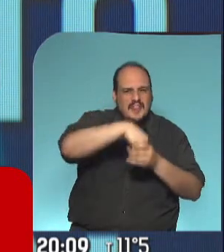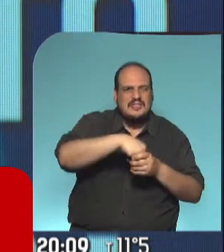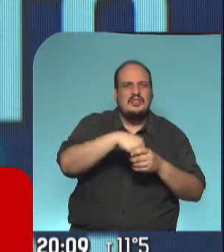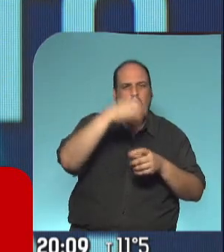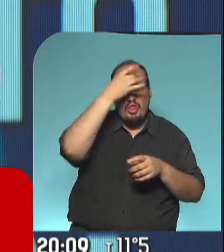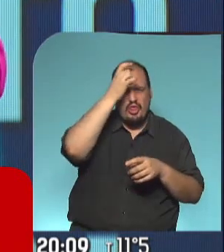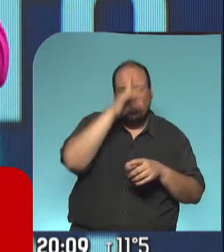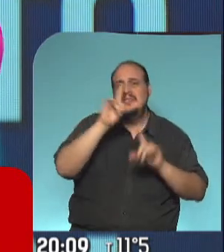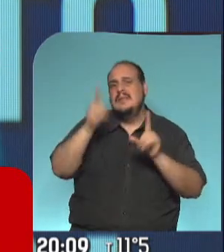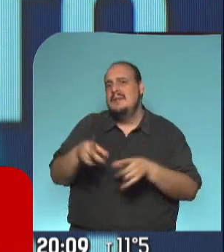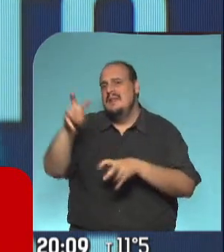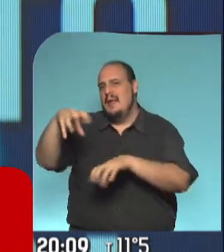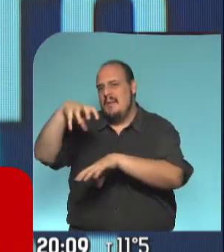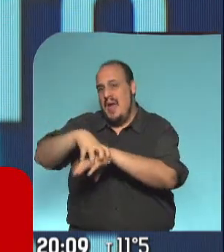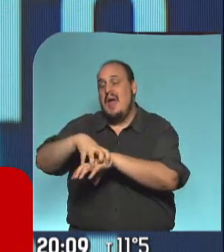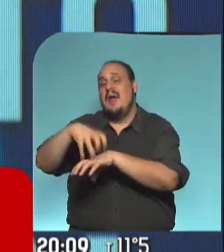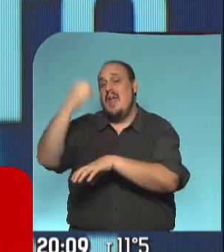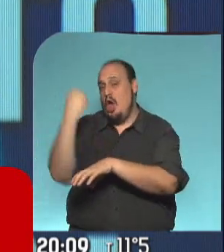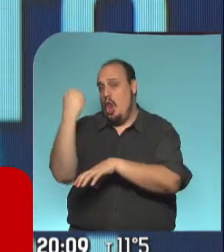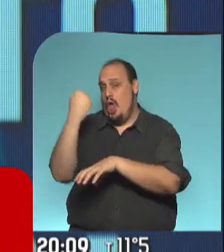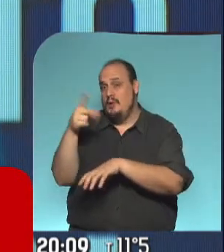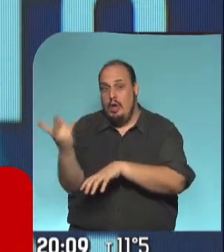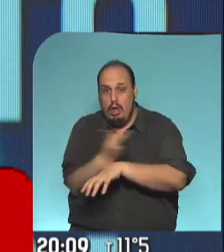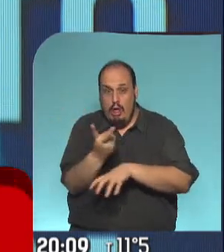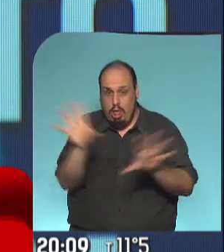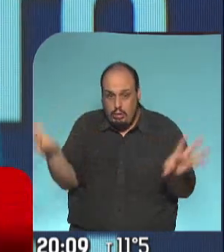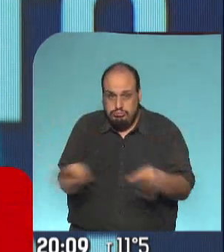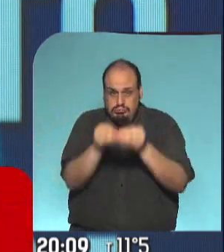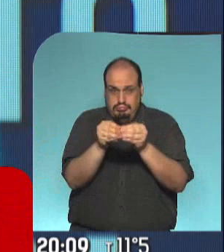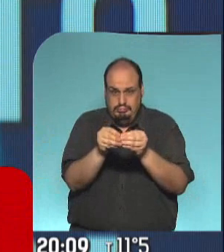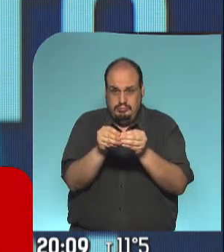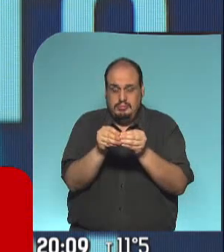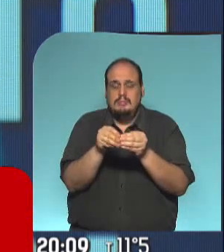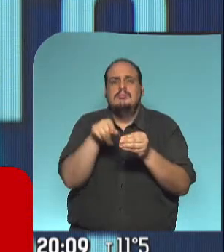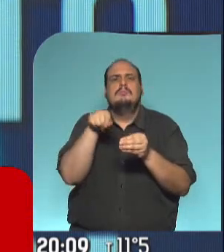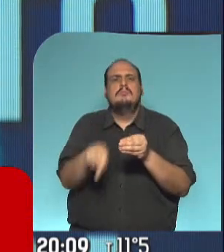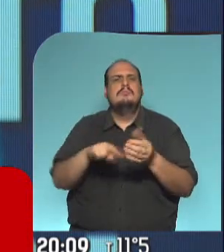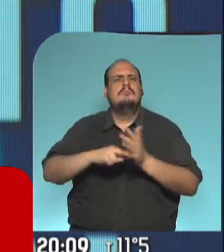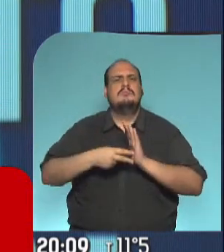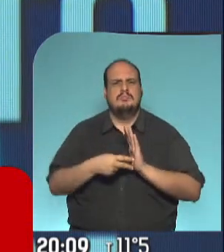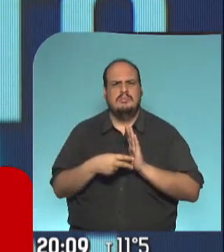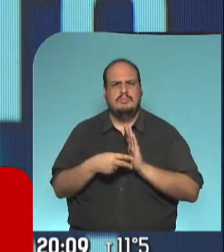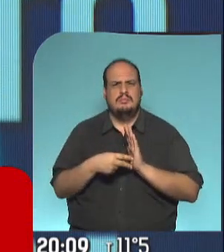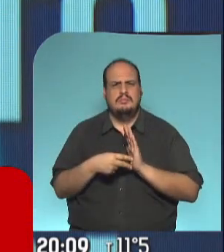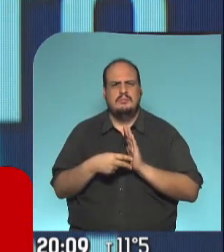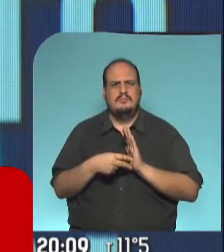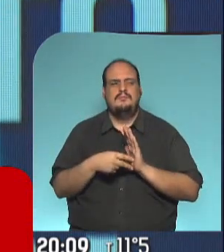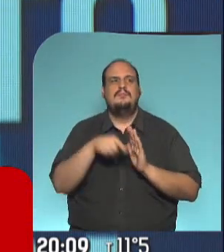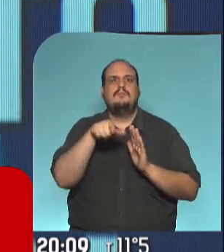Penal Económico. Todos estos juzgados se fusionan. ¿Qué tiene detrás esto? Por supuesto,